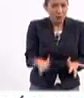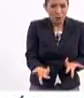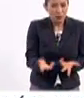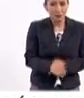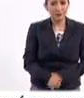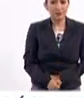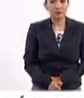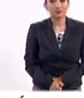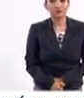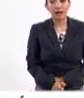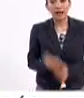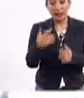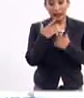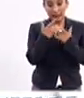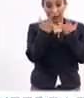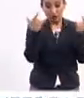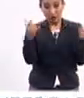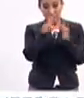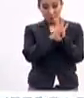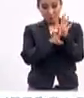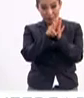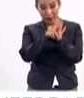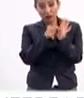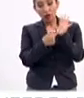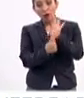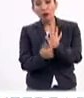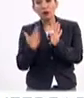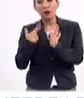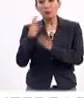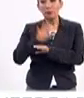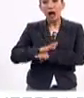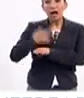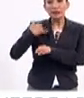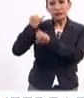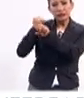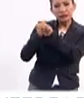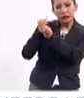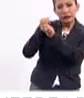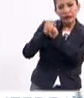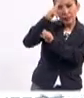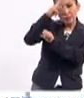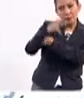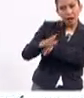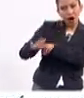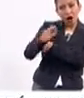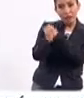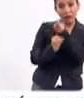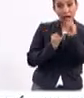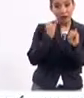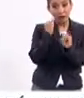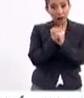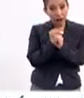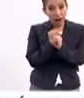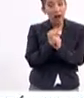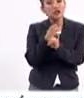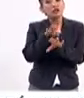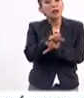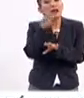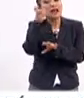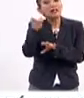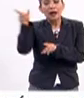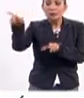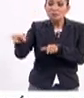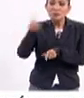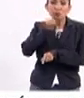como tal. El largometraje cuenta con la participación de los principales investigadores nacionales e internacionales sobre este